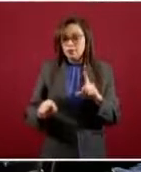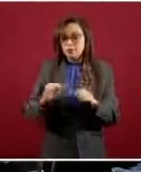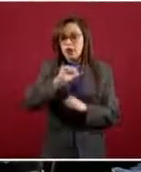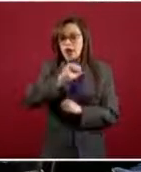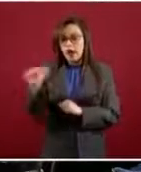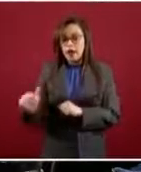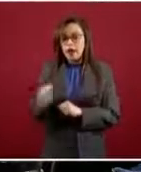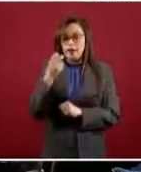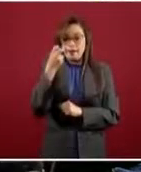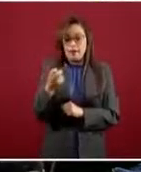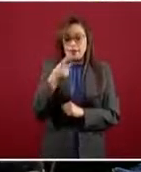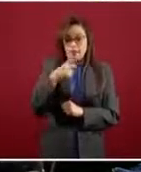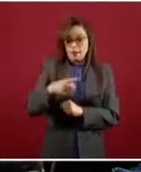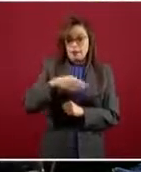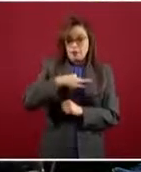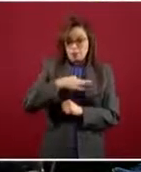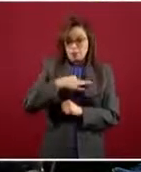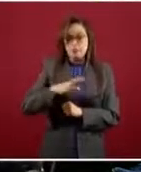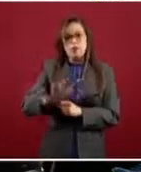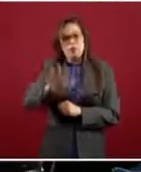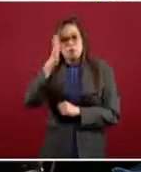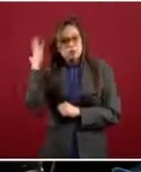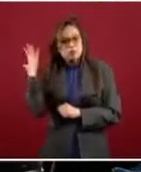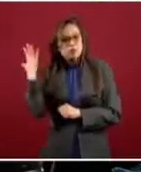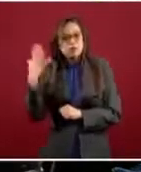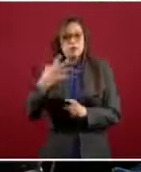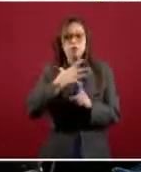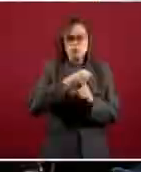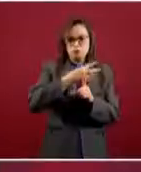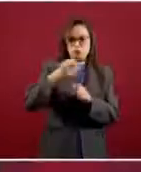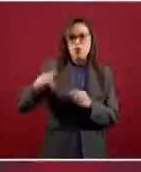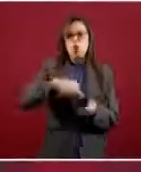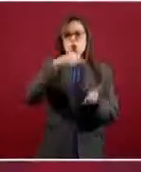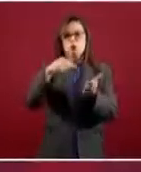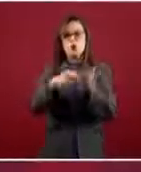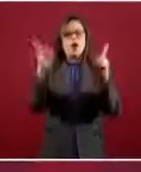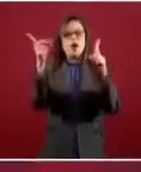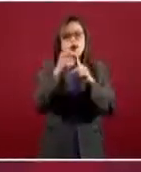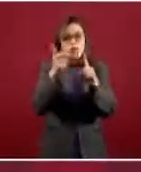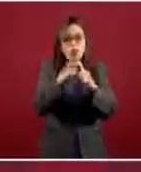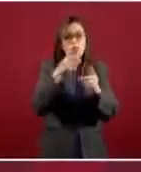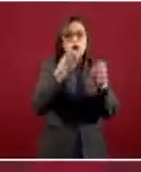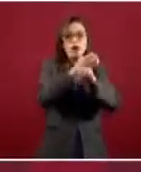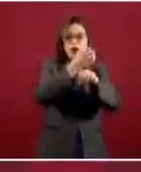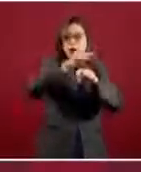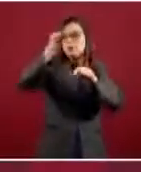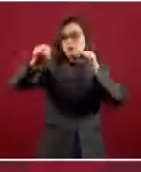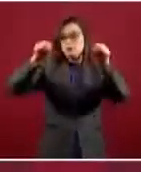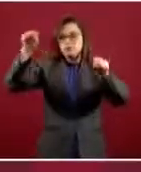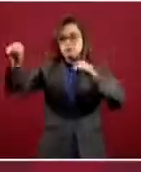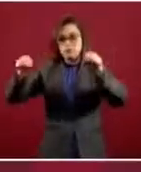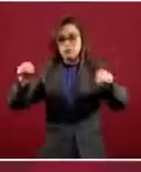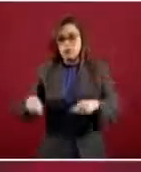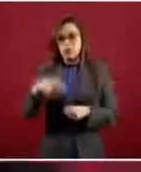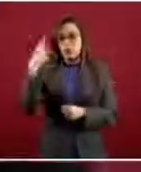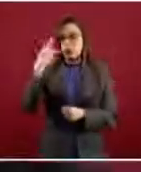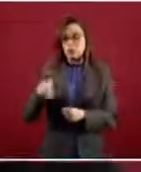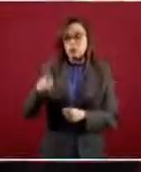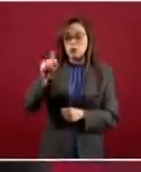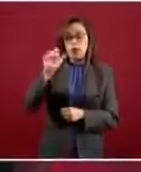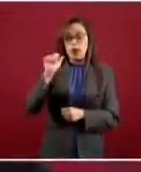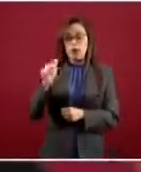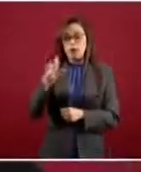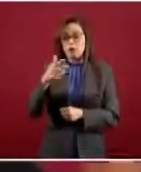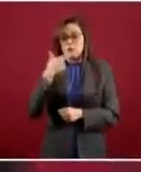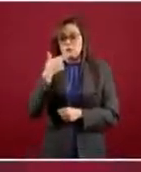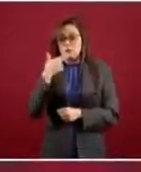propagación del virus, a qué velocidad, en qué poblaciones, en qué territorios, etcétera. La prueba no es de uso clínico, ni la PCR y